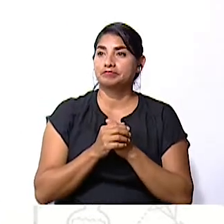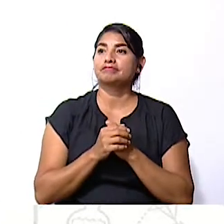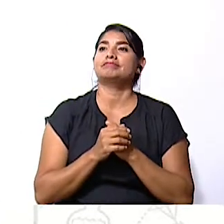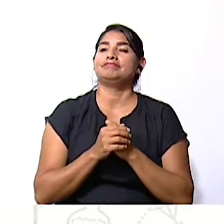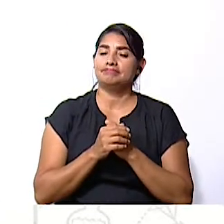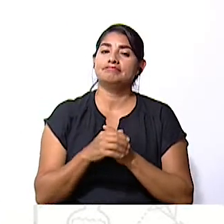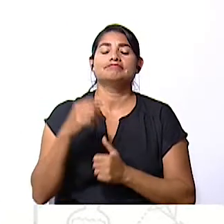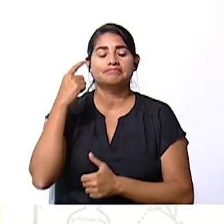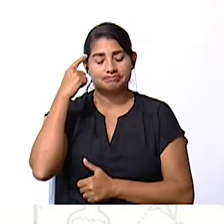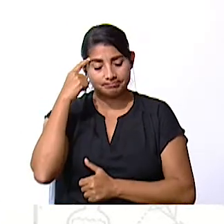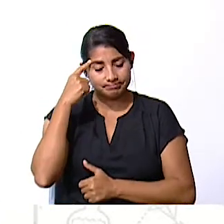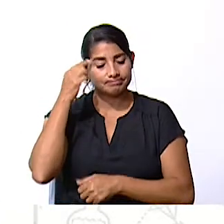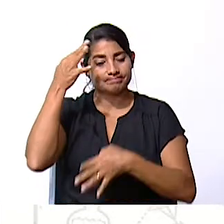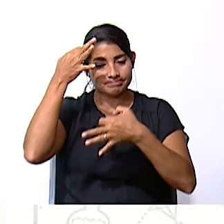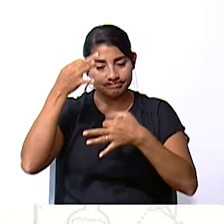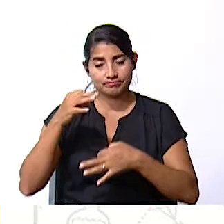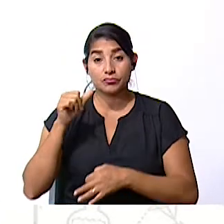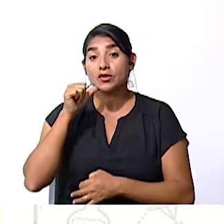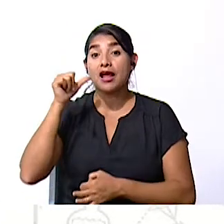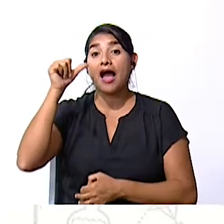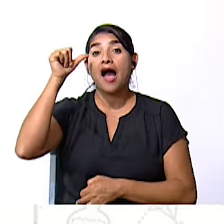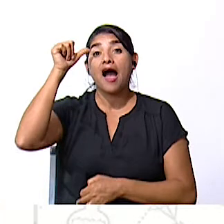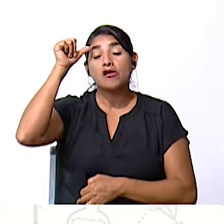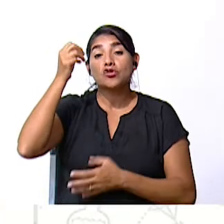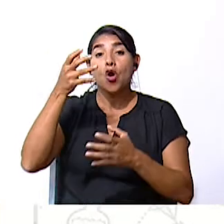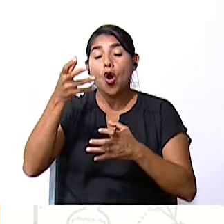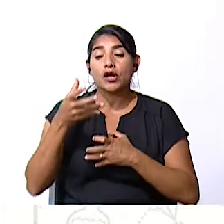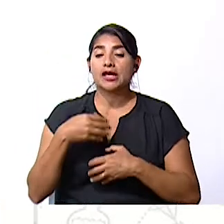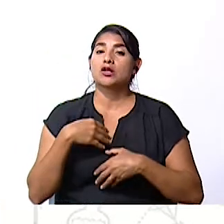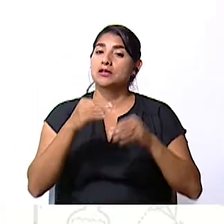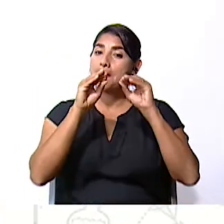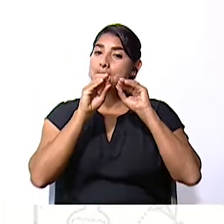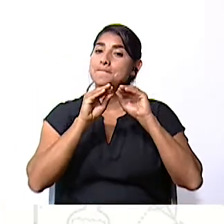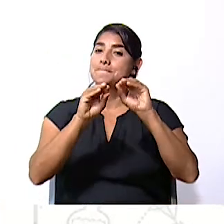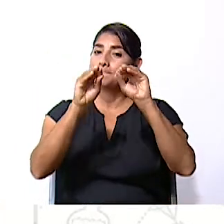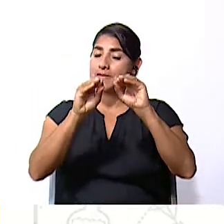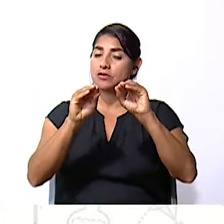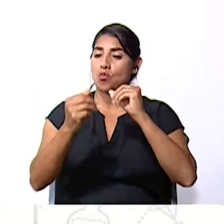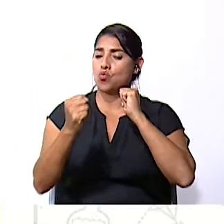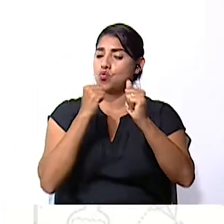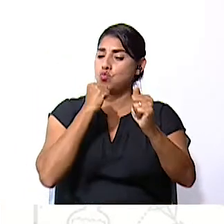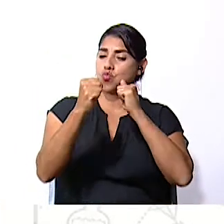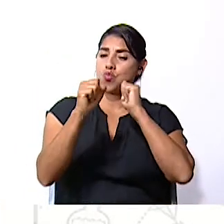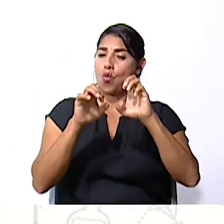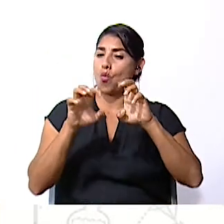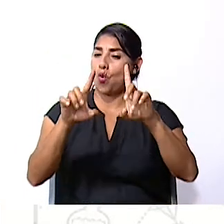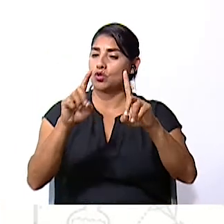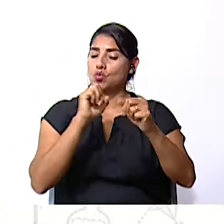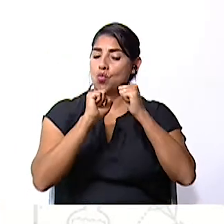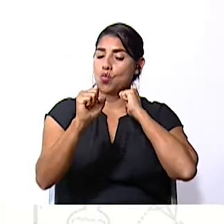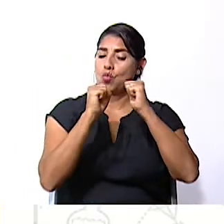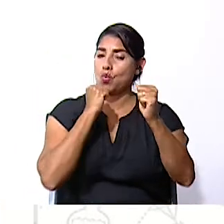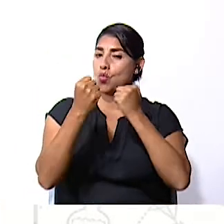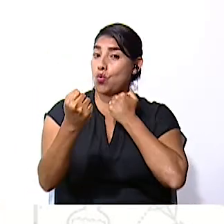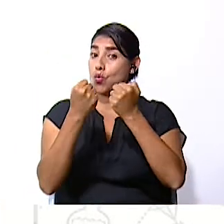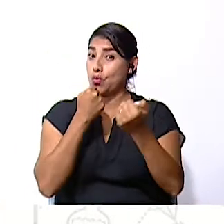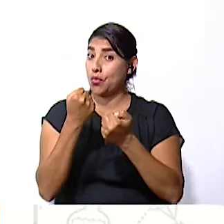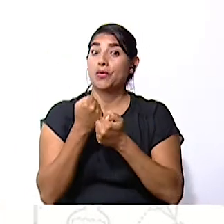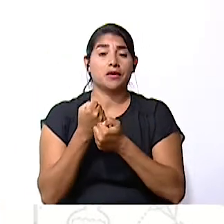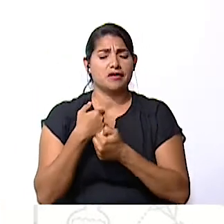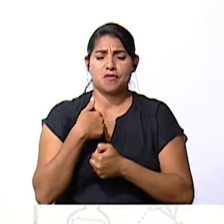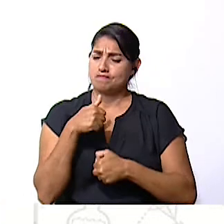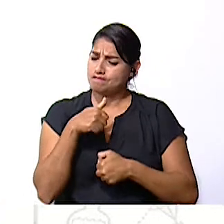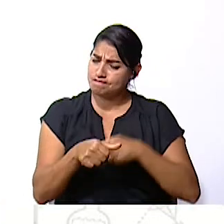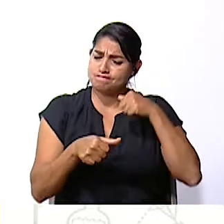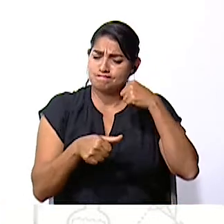Ya decidí que de adulto seré maestro de educación física. Me